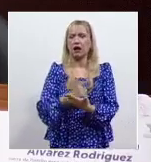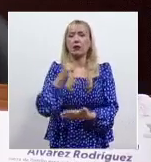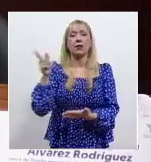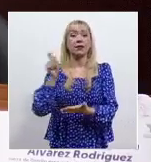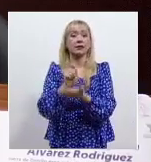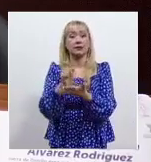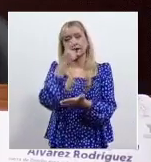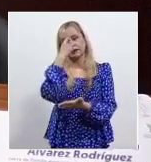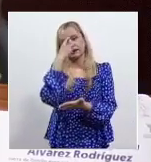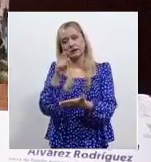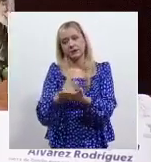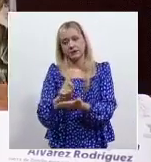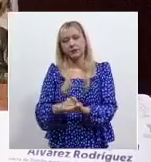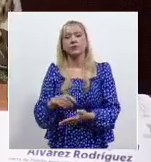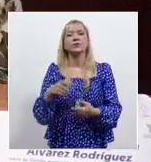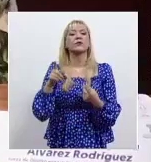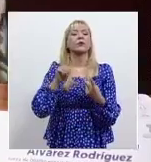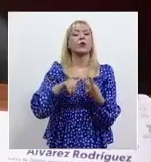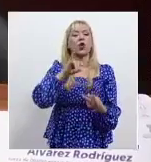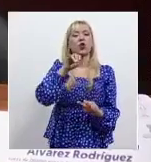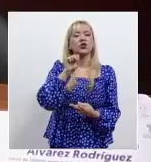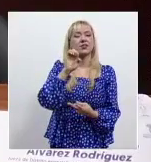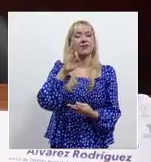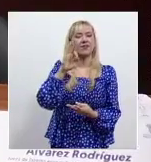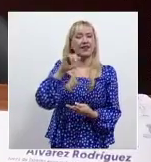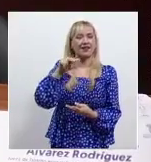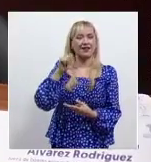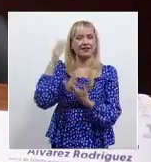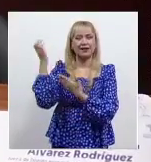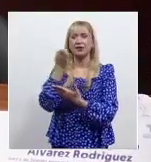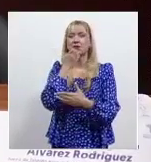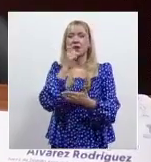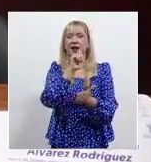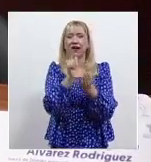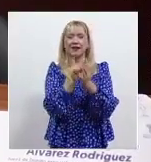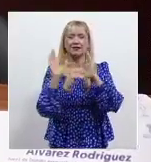Cortés Campos, directora general de la Escuela Federal de Formación Judicial,